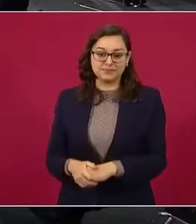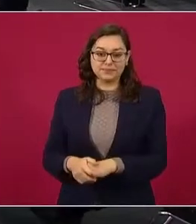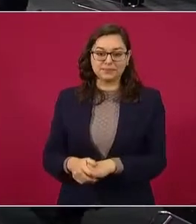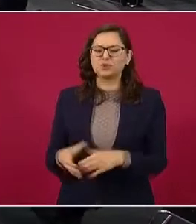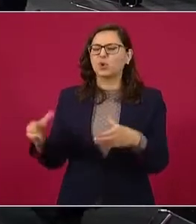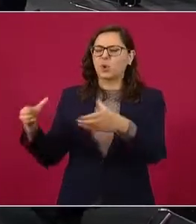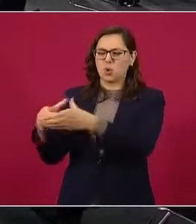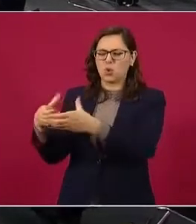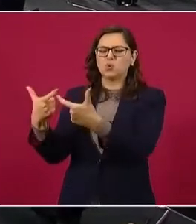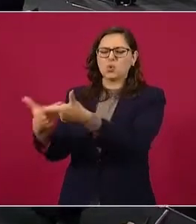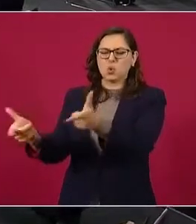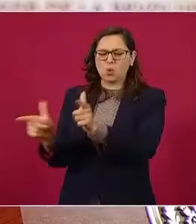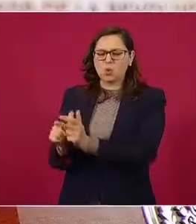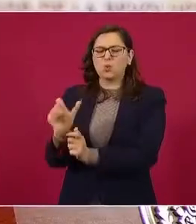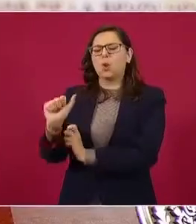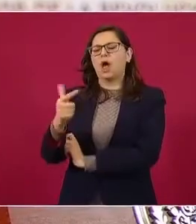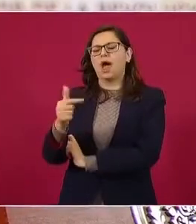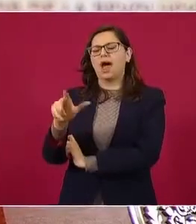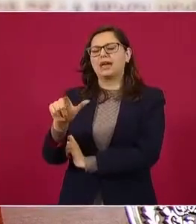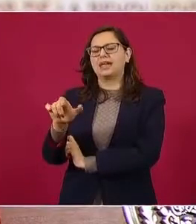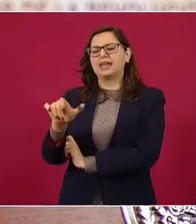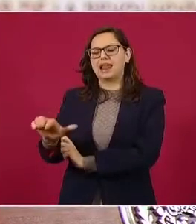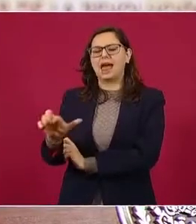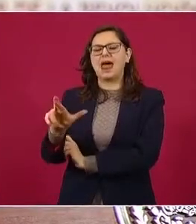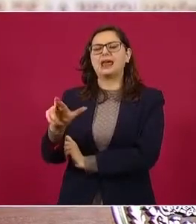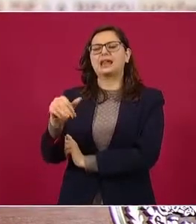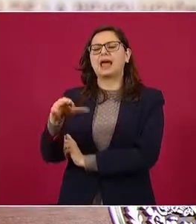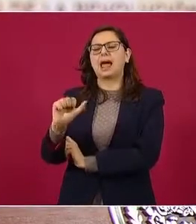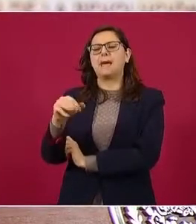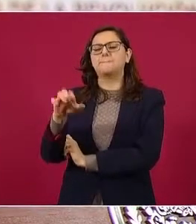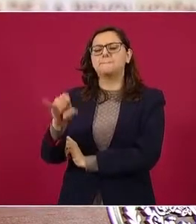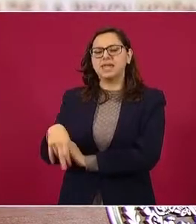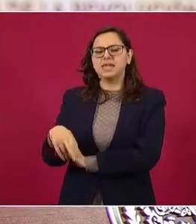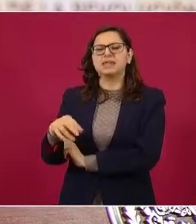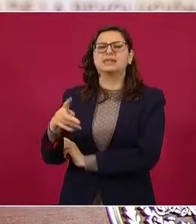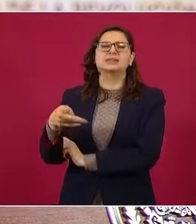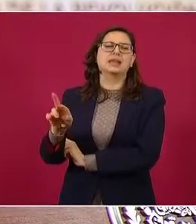Aguilar Camín y Krause y todo.